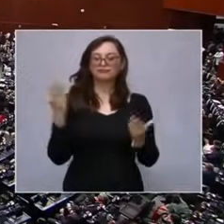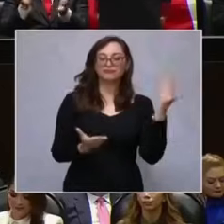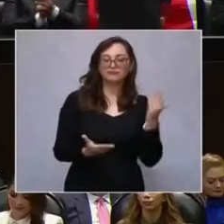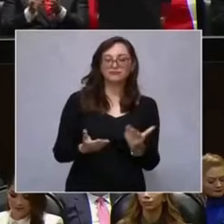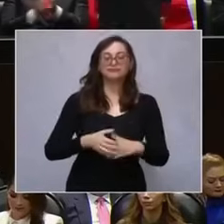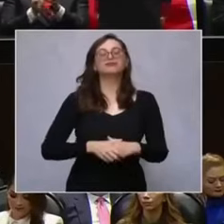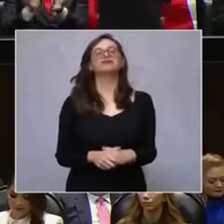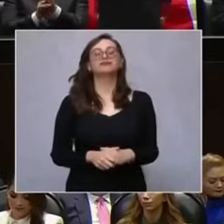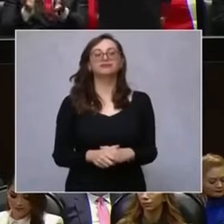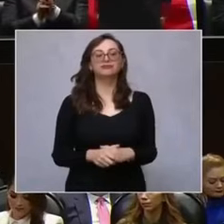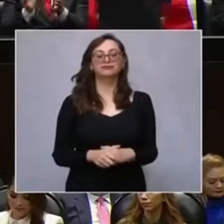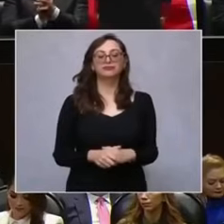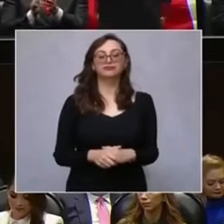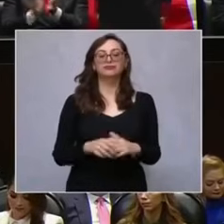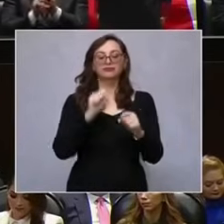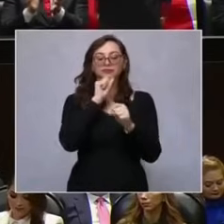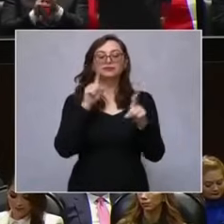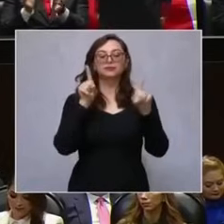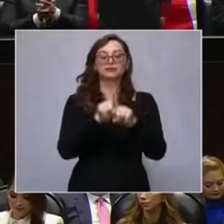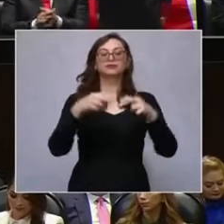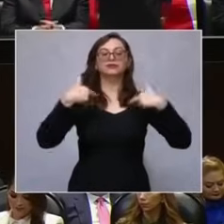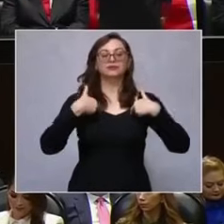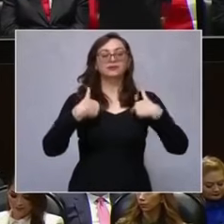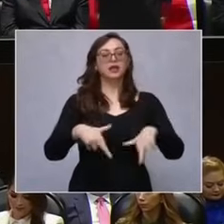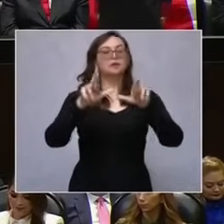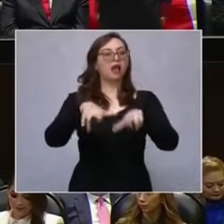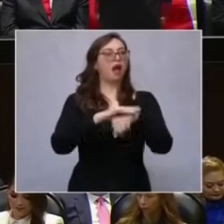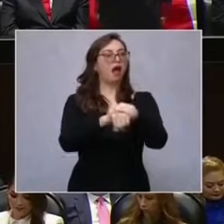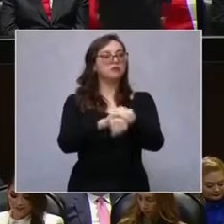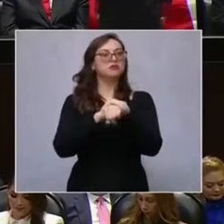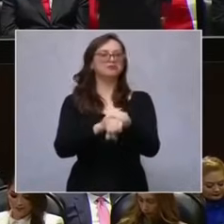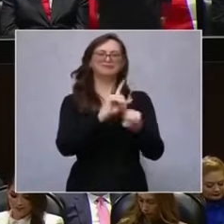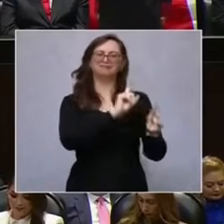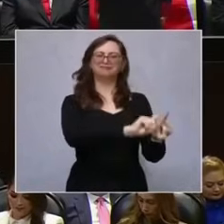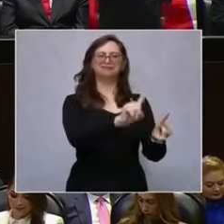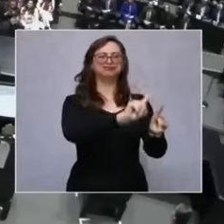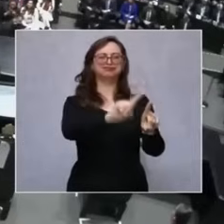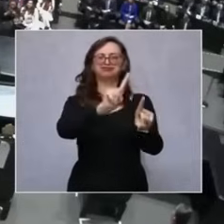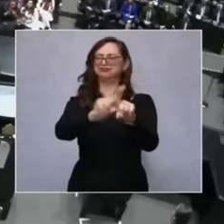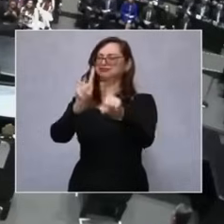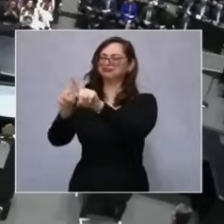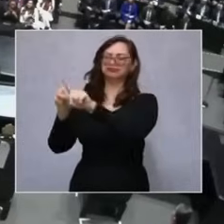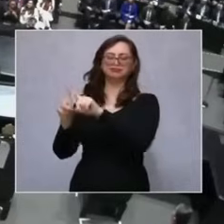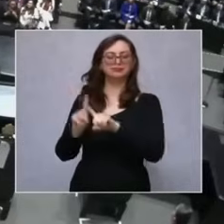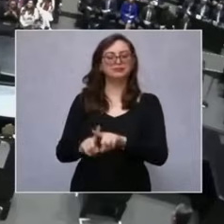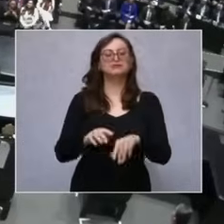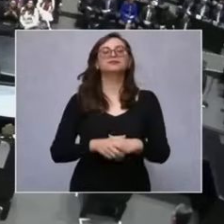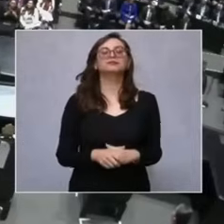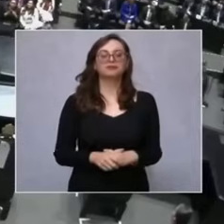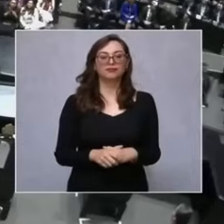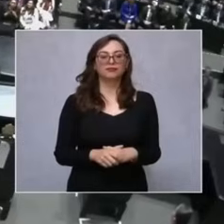Están con yo pensé que de España no habían ido. Y a representantes, amigos de diferentes lugares del mundo. ¡Wow!